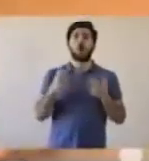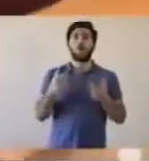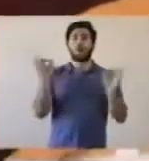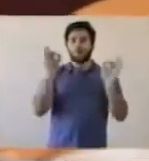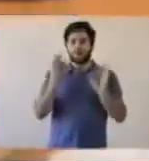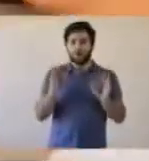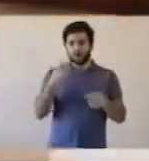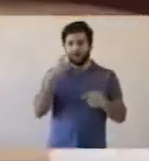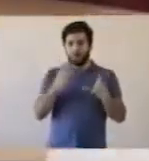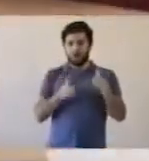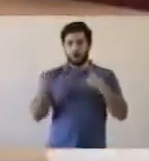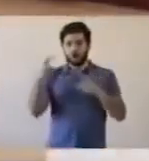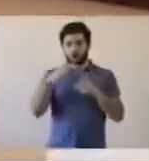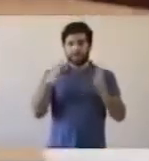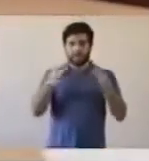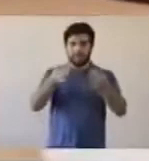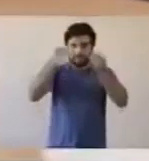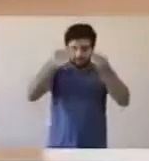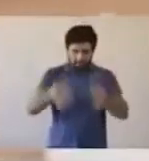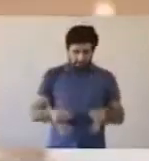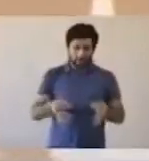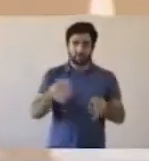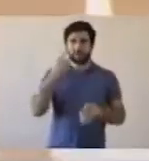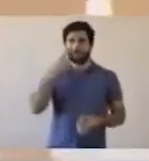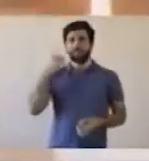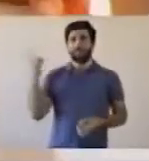de esta manera. Ahora lo vamos a pegar.